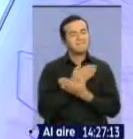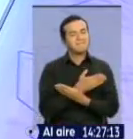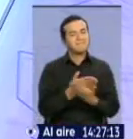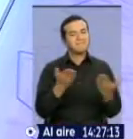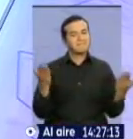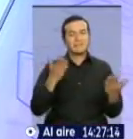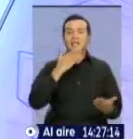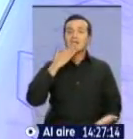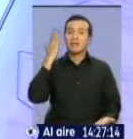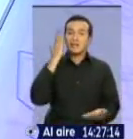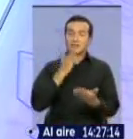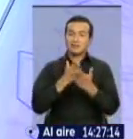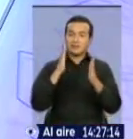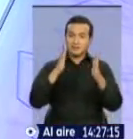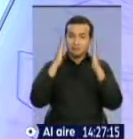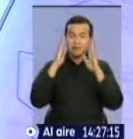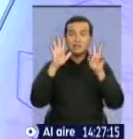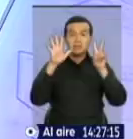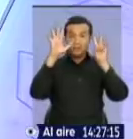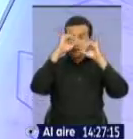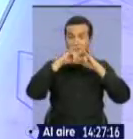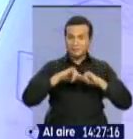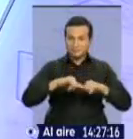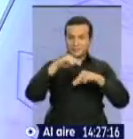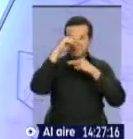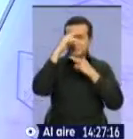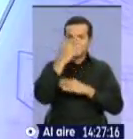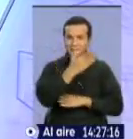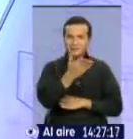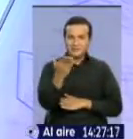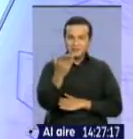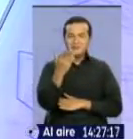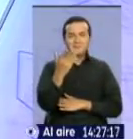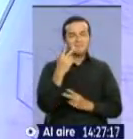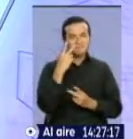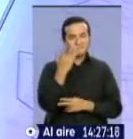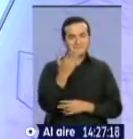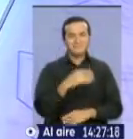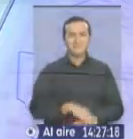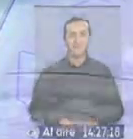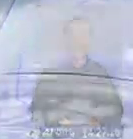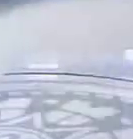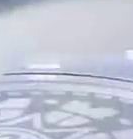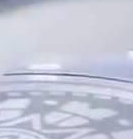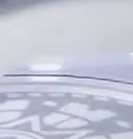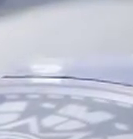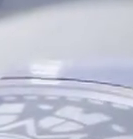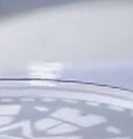informativo. Gracias por su compañía. 7 de la noche, más noticias para ustedes. Pasen bien.